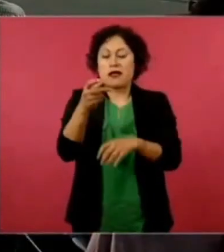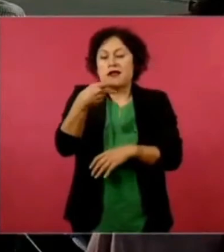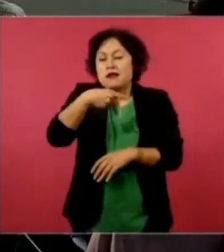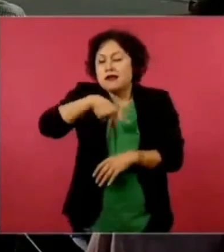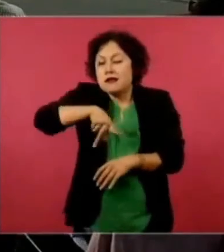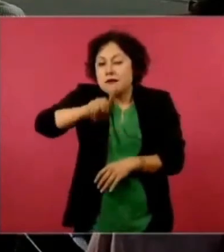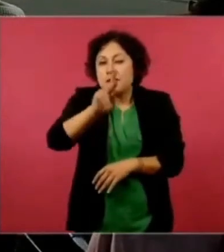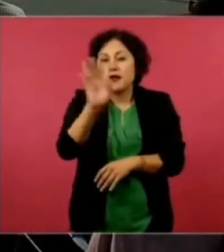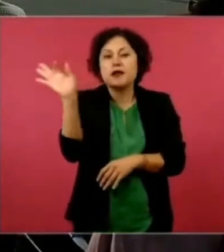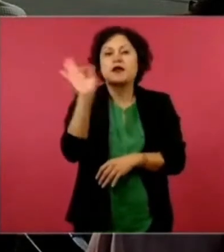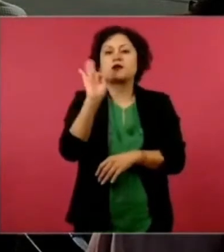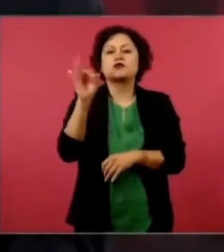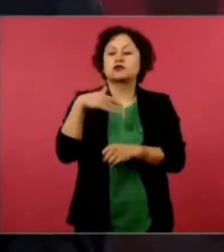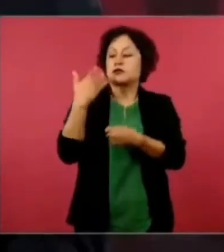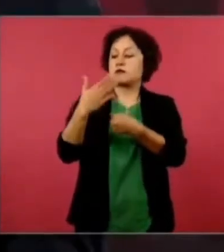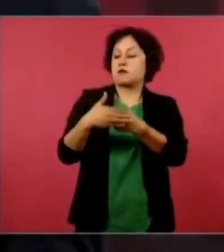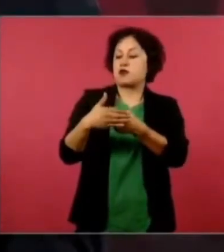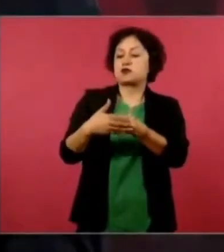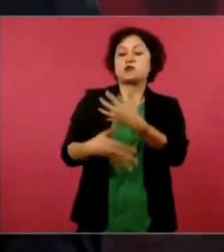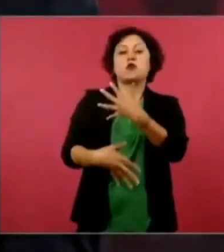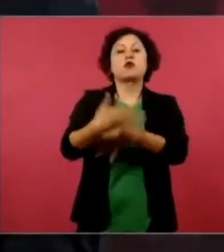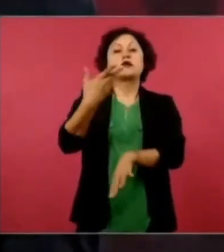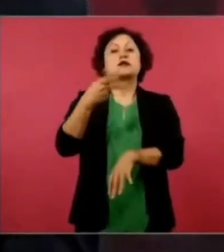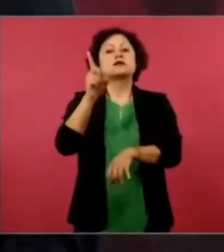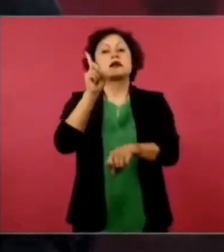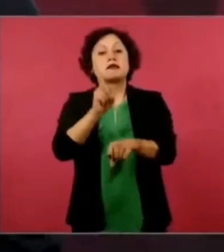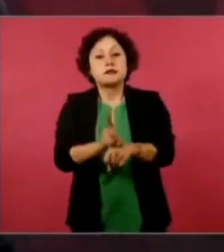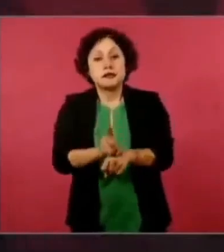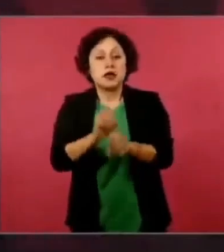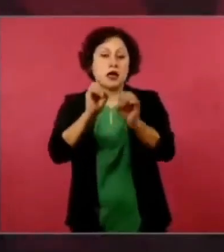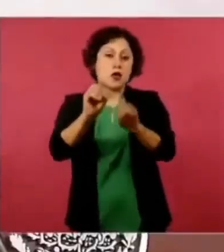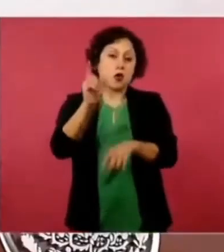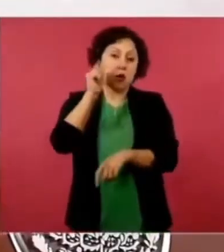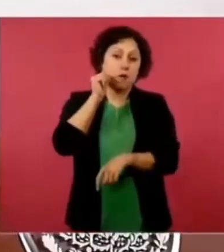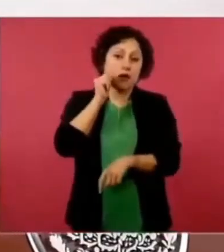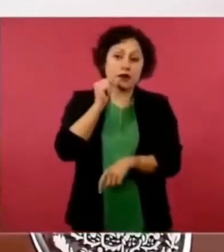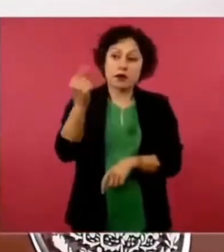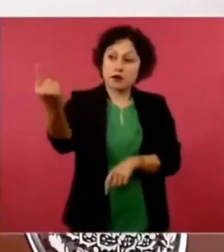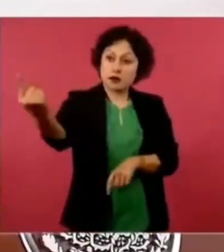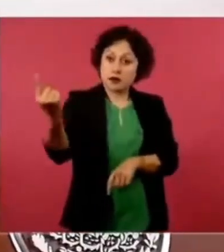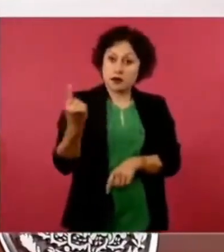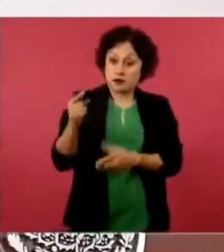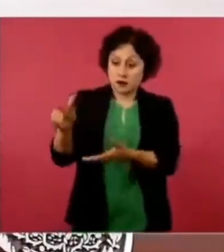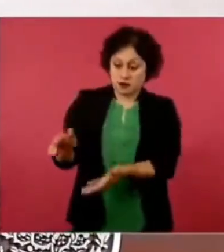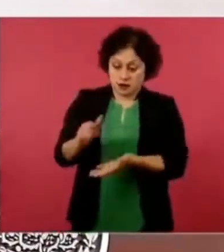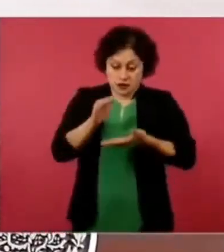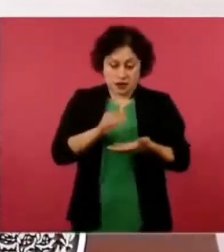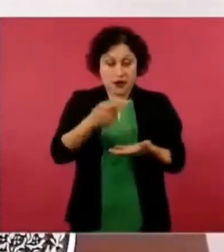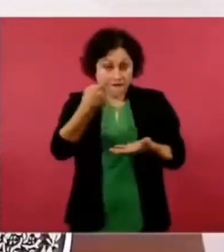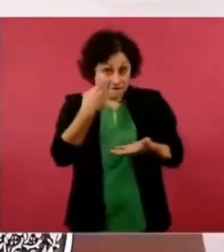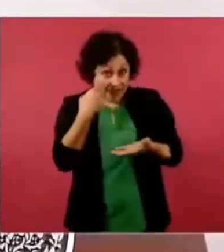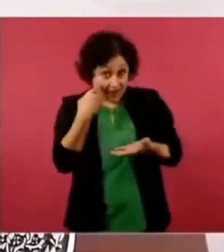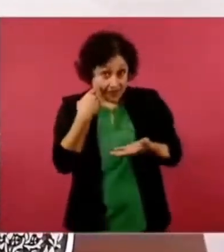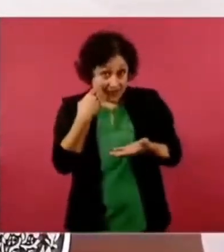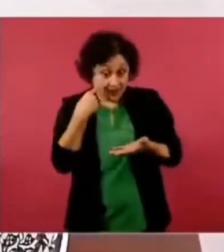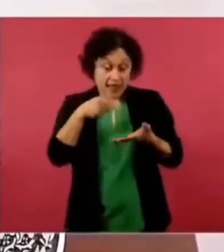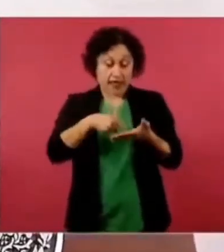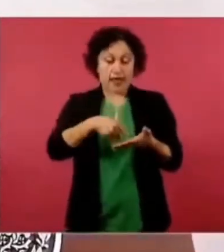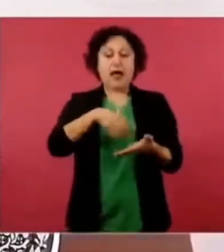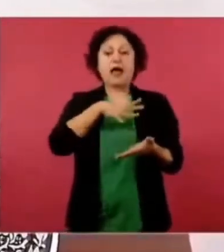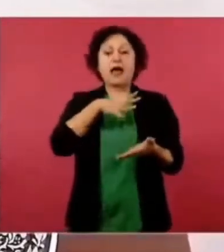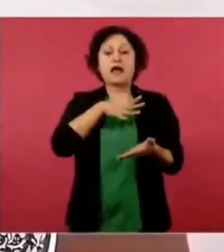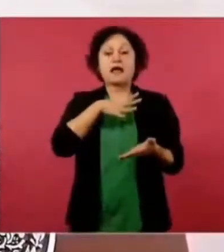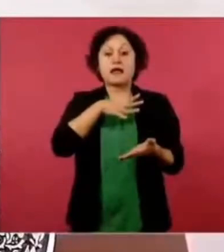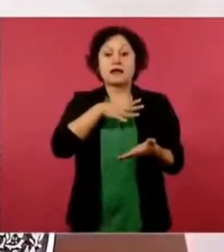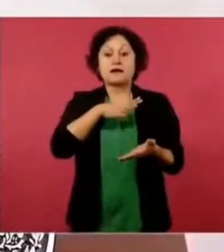dentro de 15 días, viene alguien y me dice, miren, aquí está, y algo que es muy